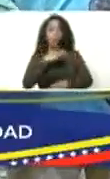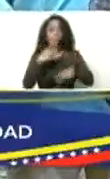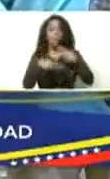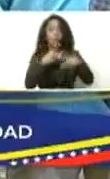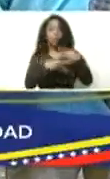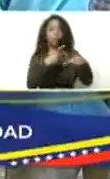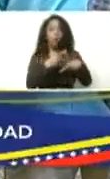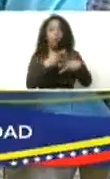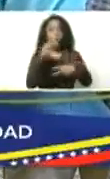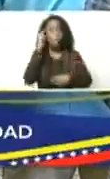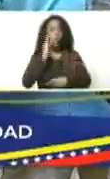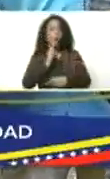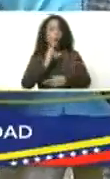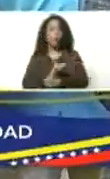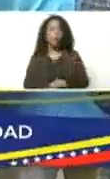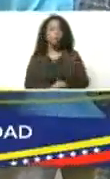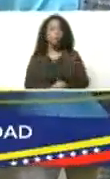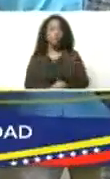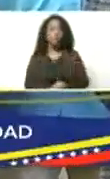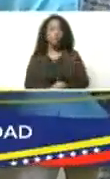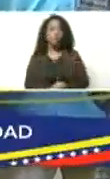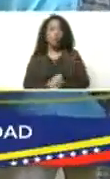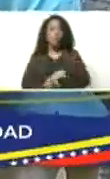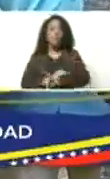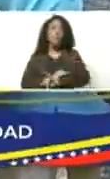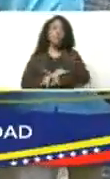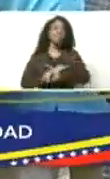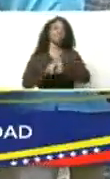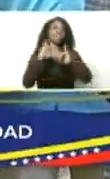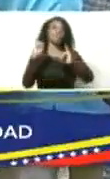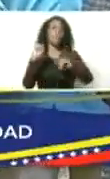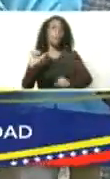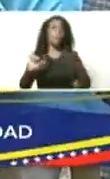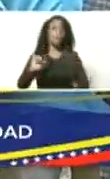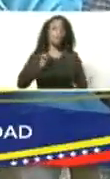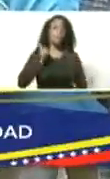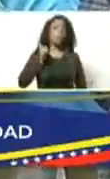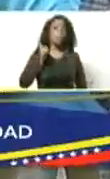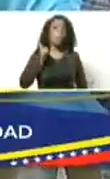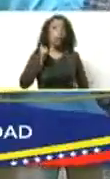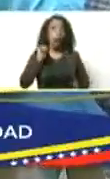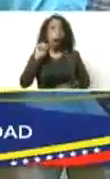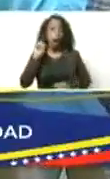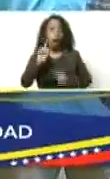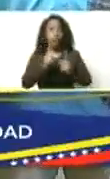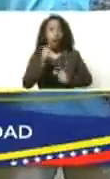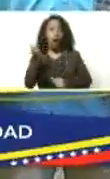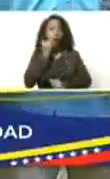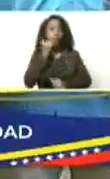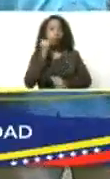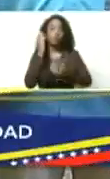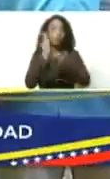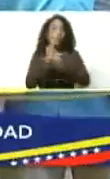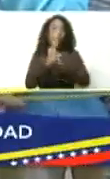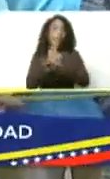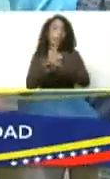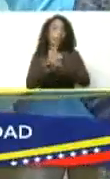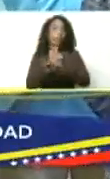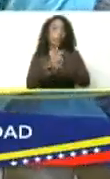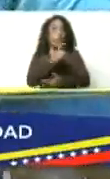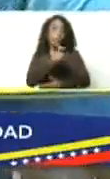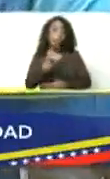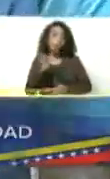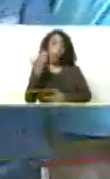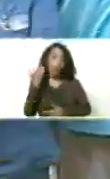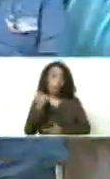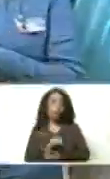productivo bolivariano, no terminara siendo aprovechada por los aprovechadores de siempre. Él decía,